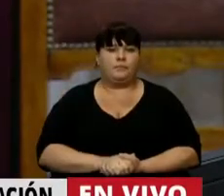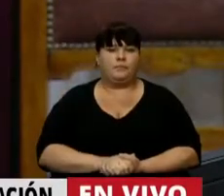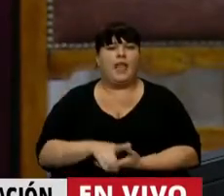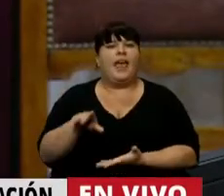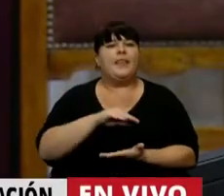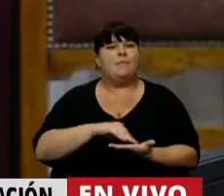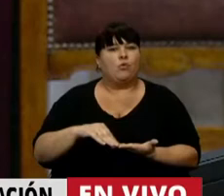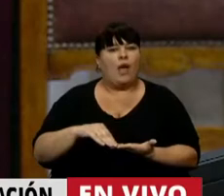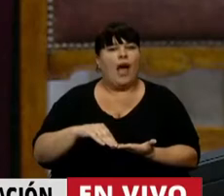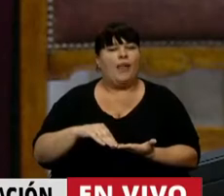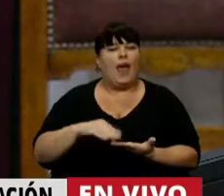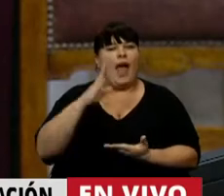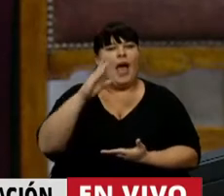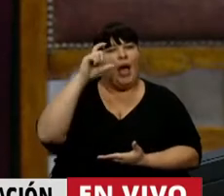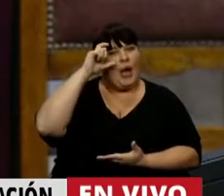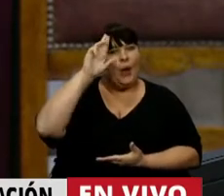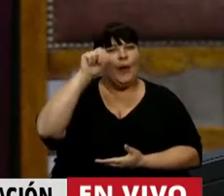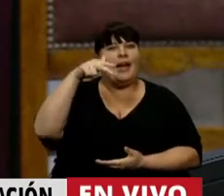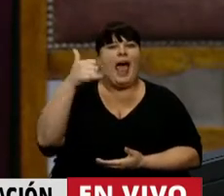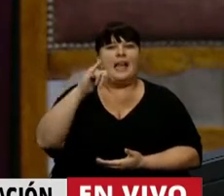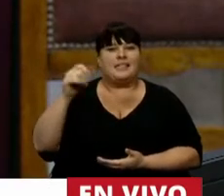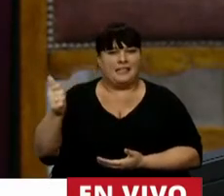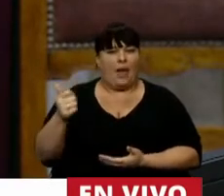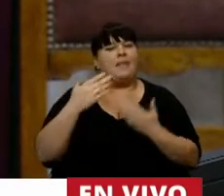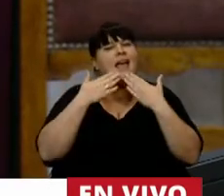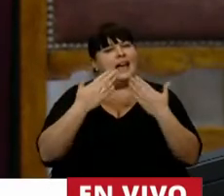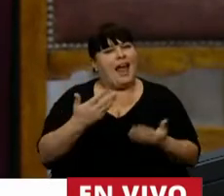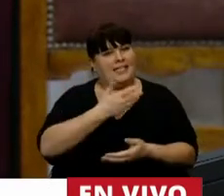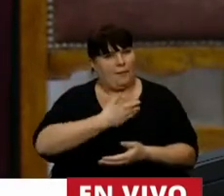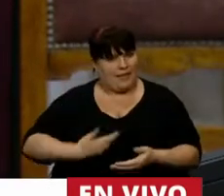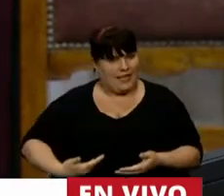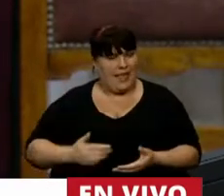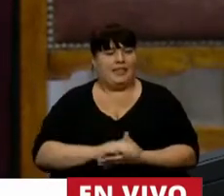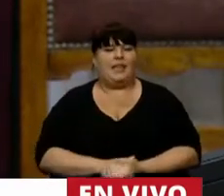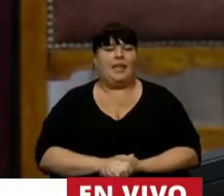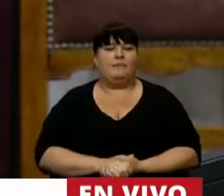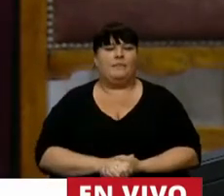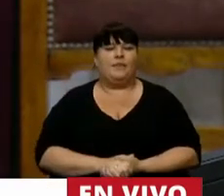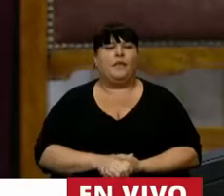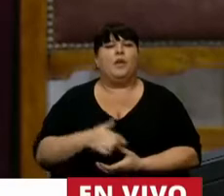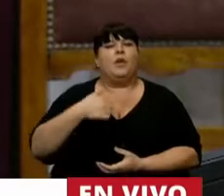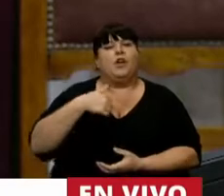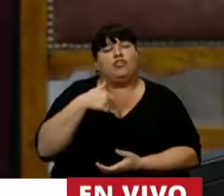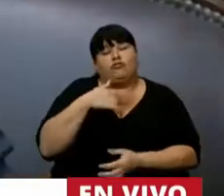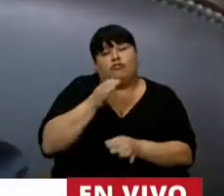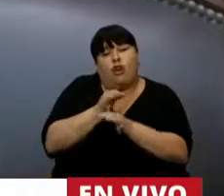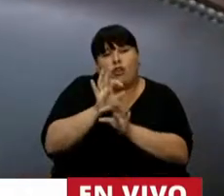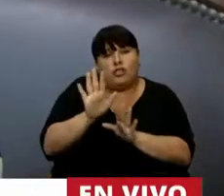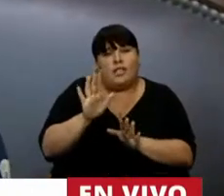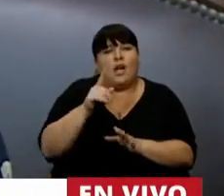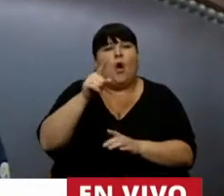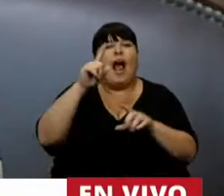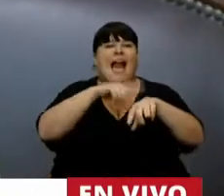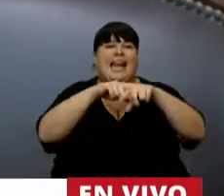la diputada Claudia Bernaza. Gracias, señor presidente. Le voy a sugerir poner